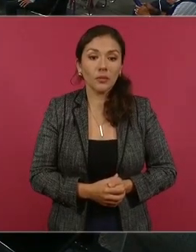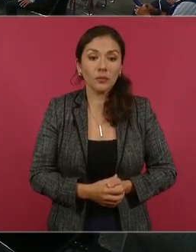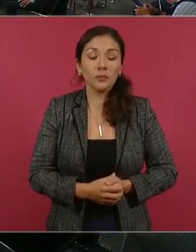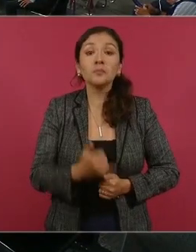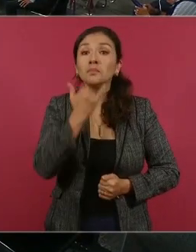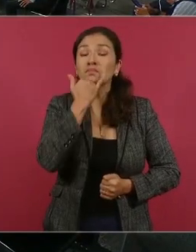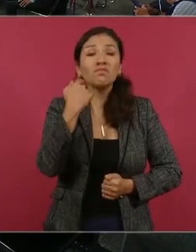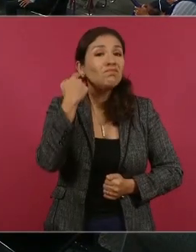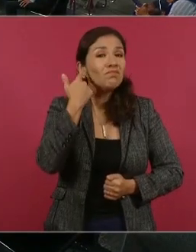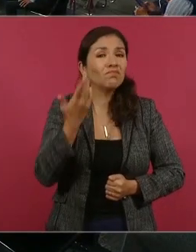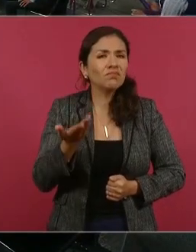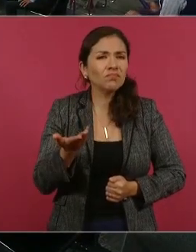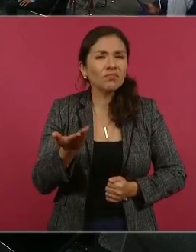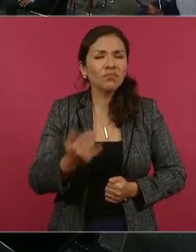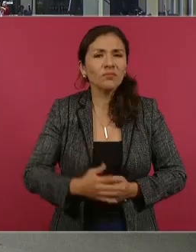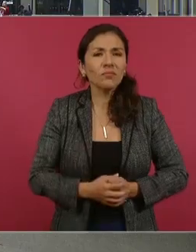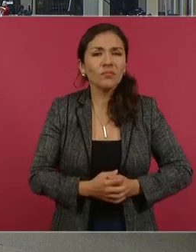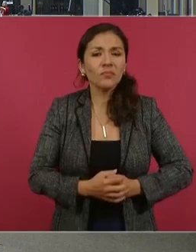¿Mande?